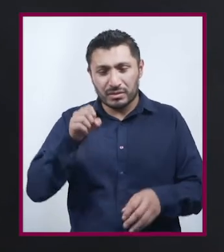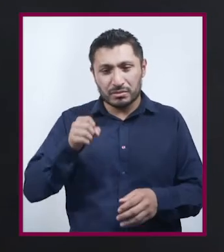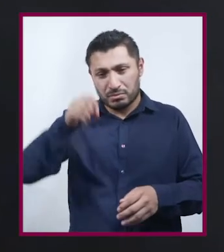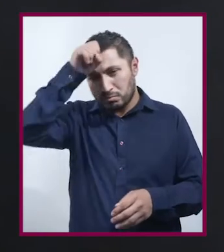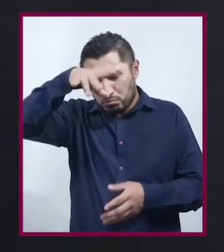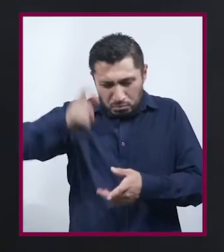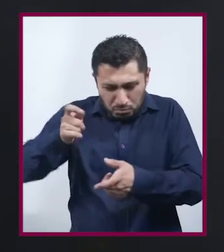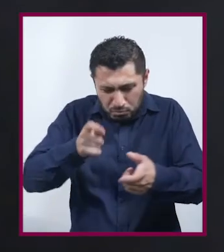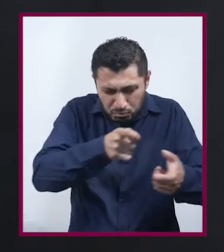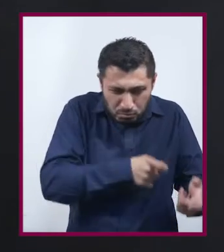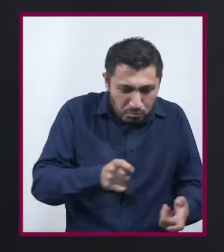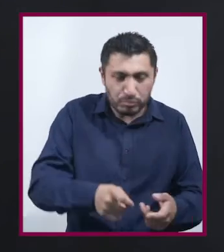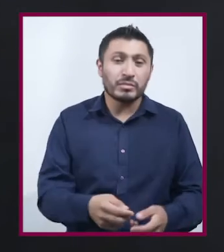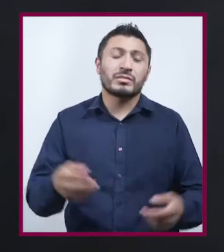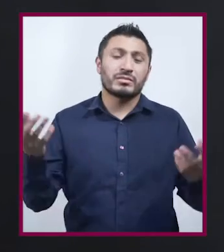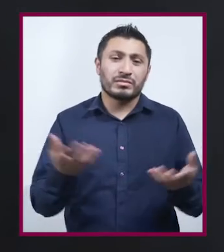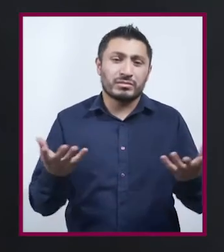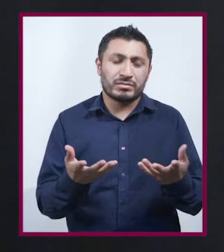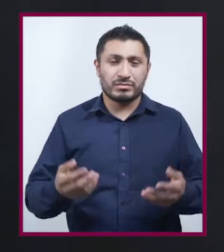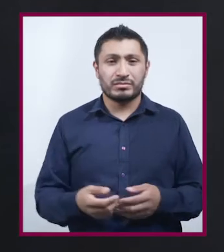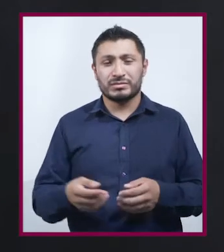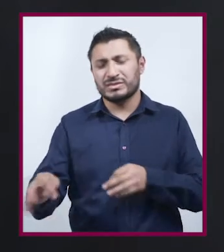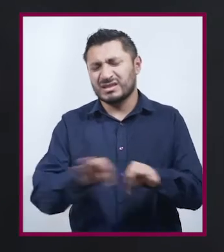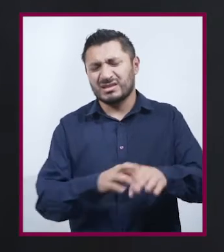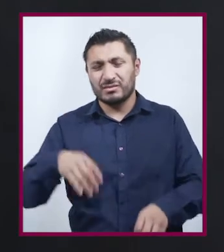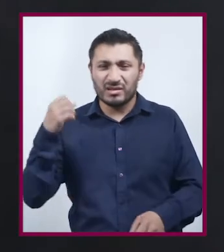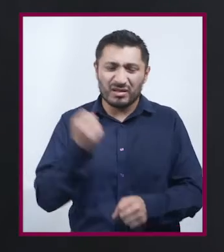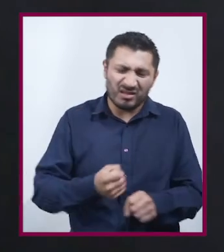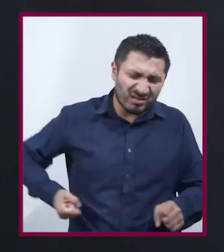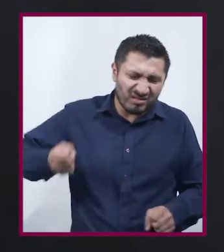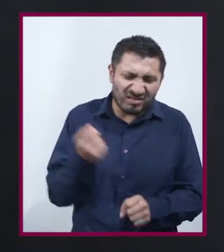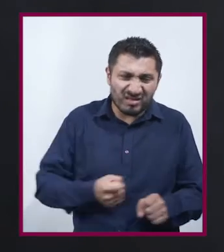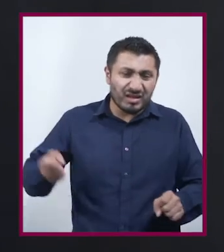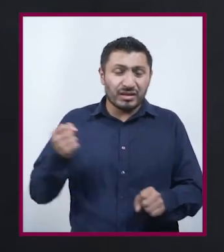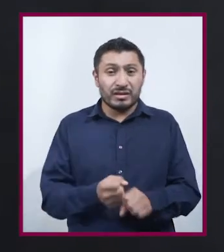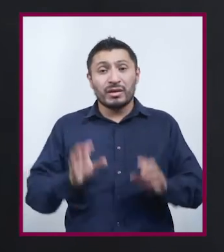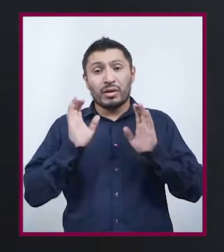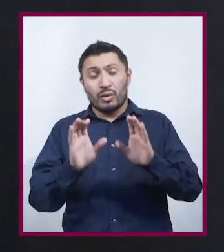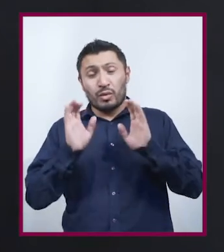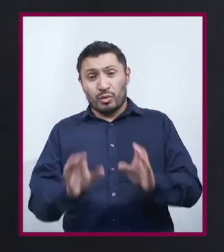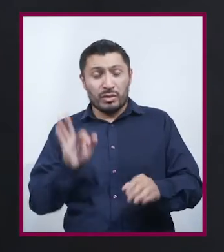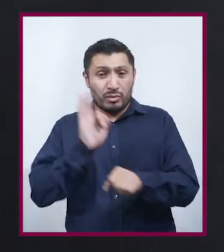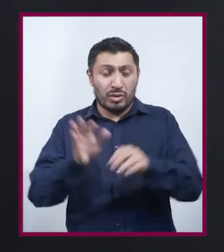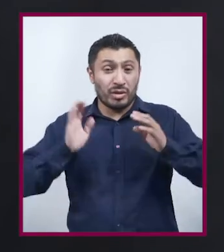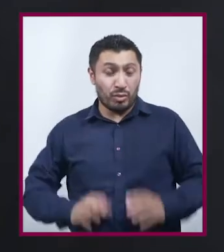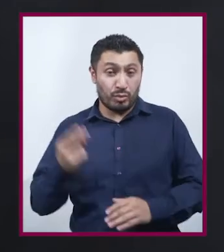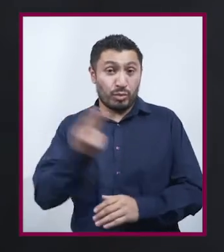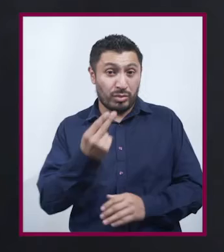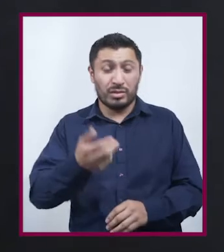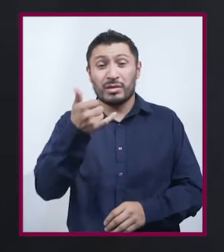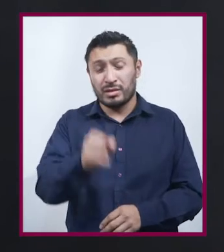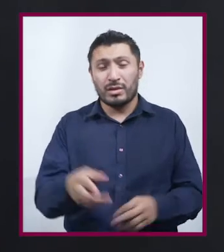atuendo hecho de tela gruesa que les permitiera trabajar largas horas y evitar lesiones en la piel mientras estaban en contacto con materiales